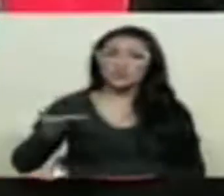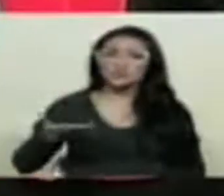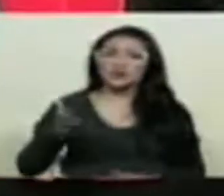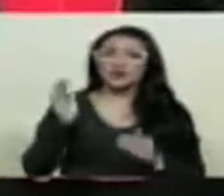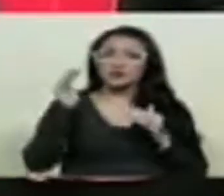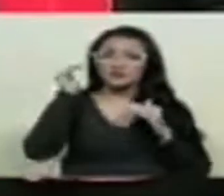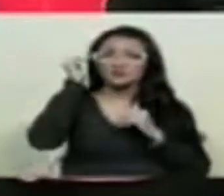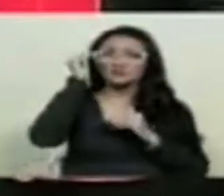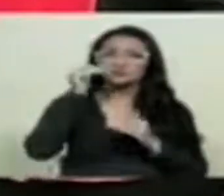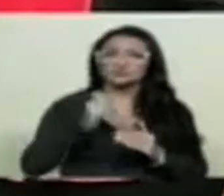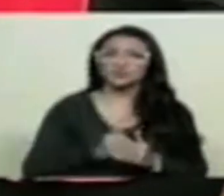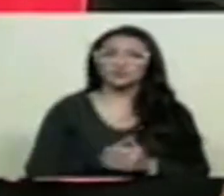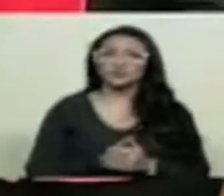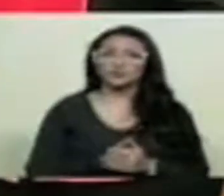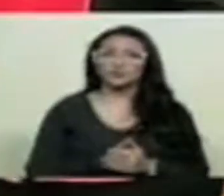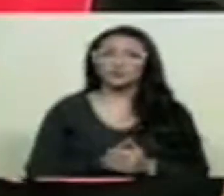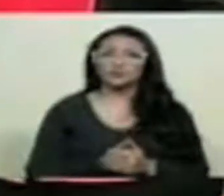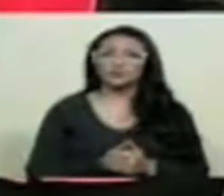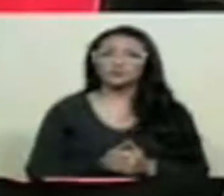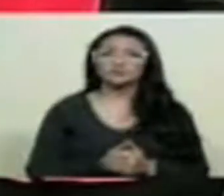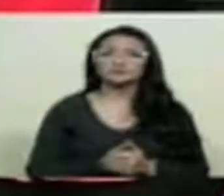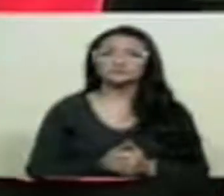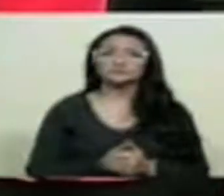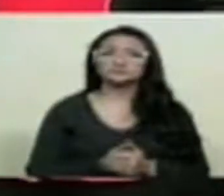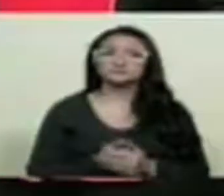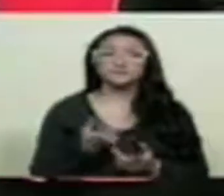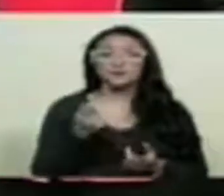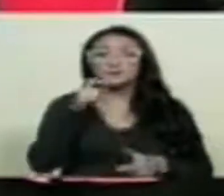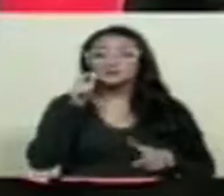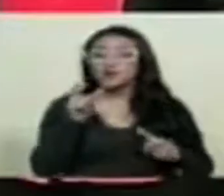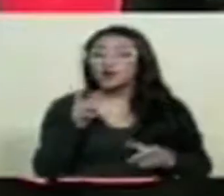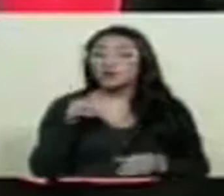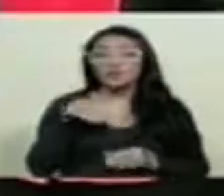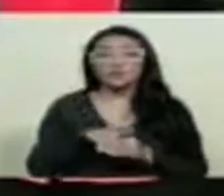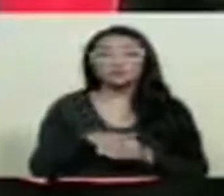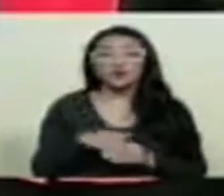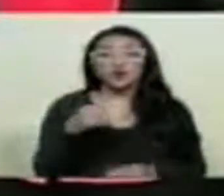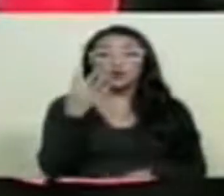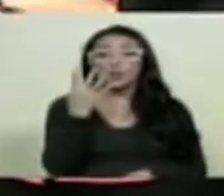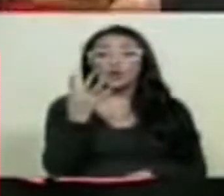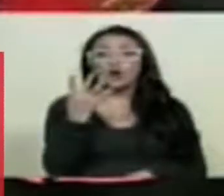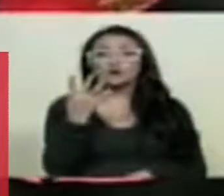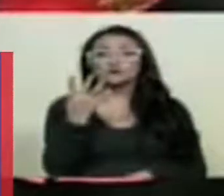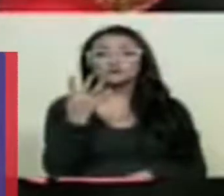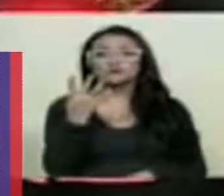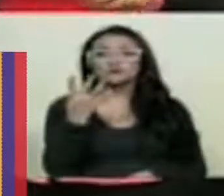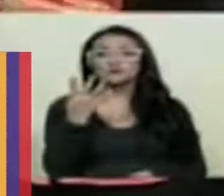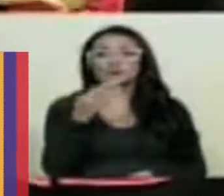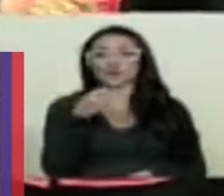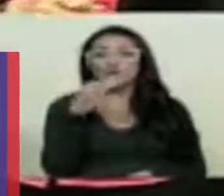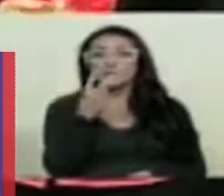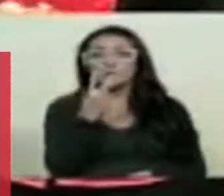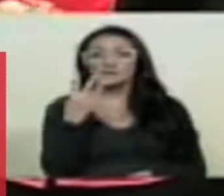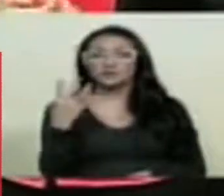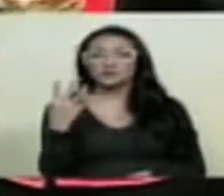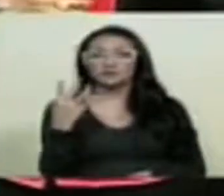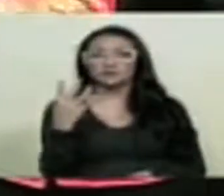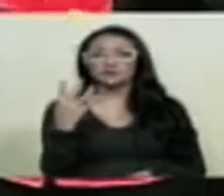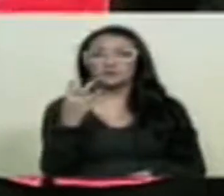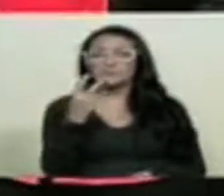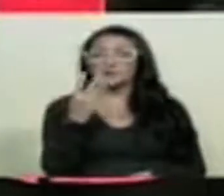Atención, compatriotas que aún no han votado. Son las 4 y 22 minutos de la